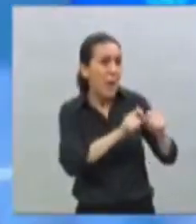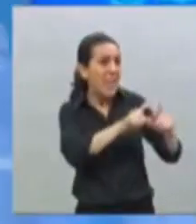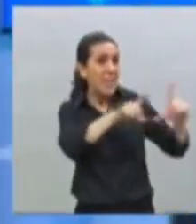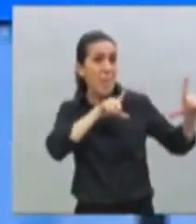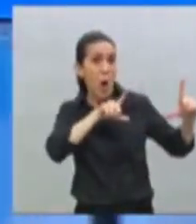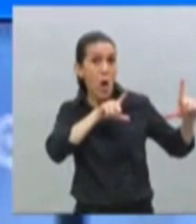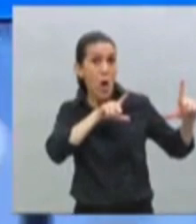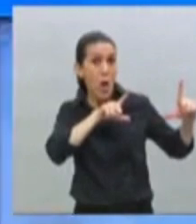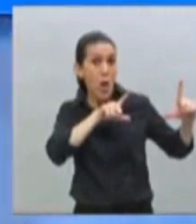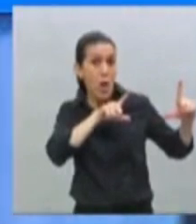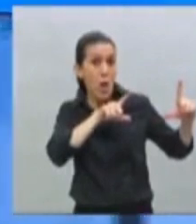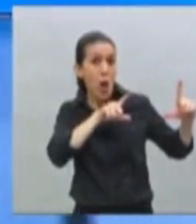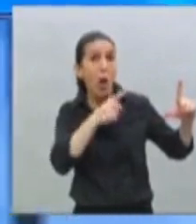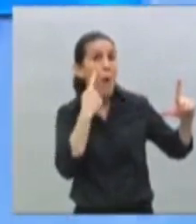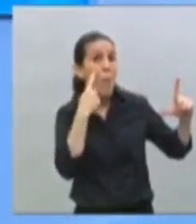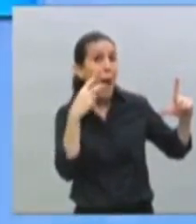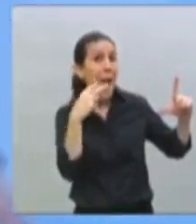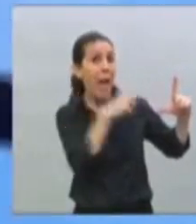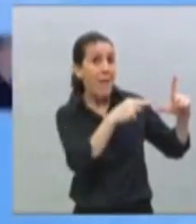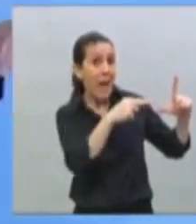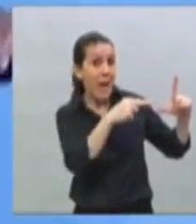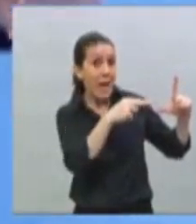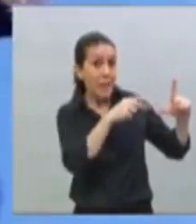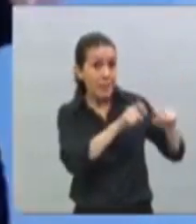y empezamos a hablar